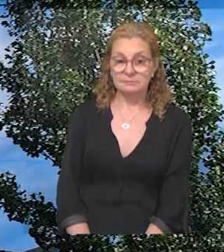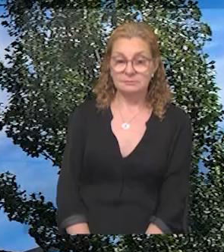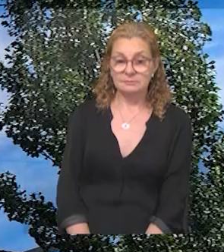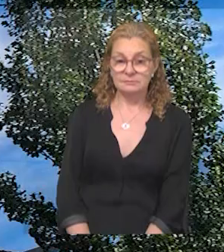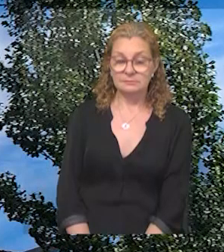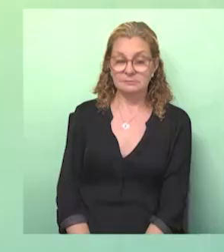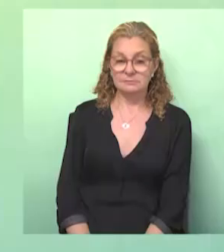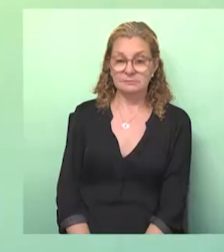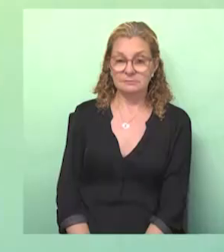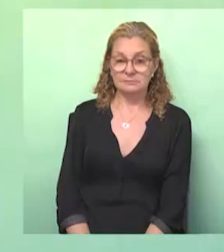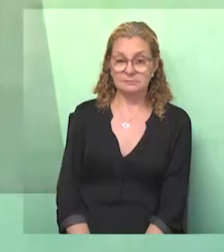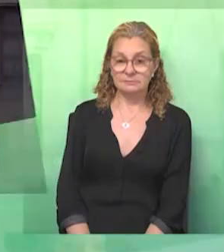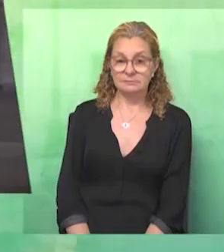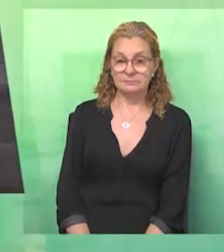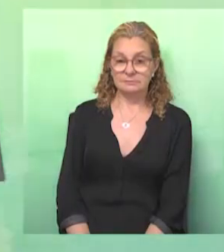de